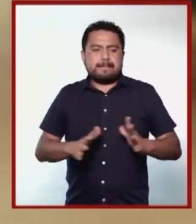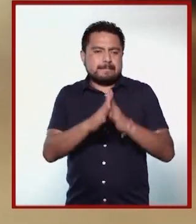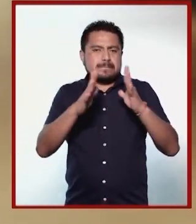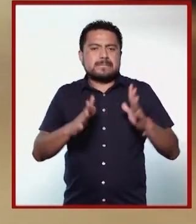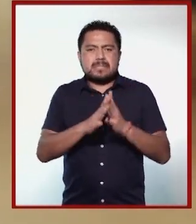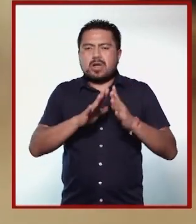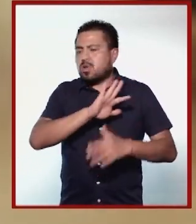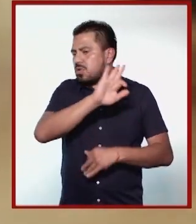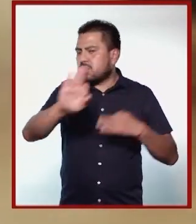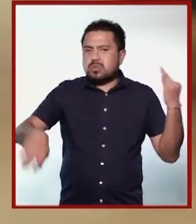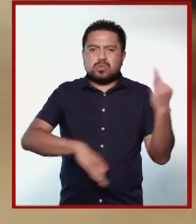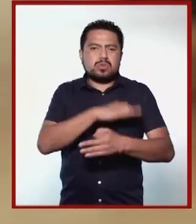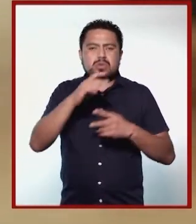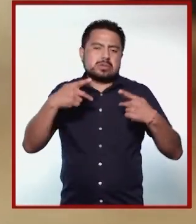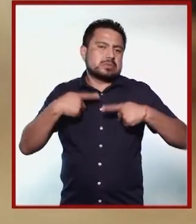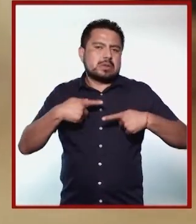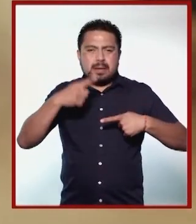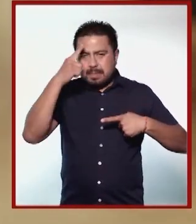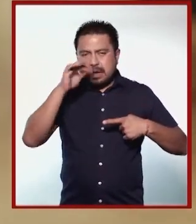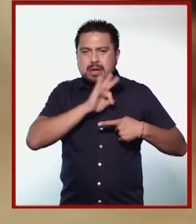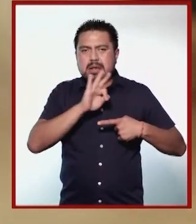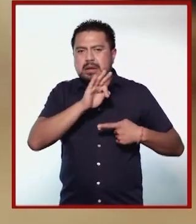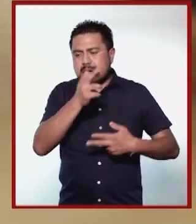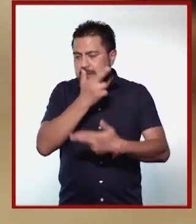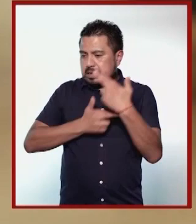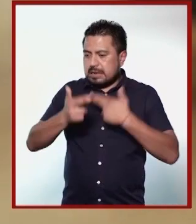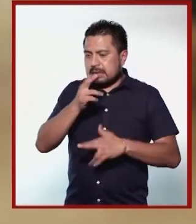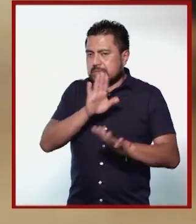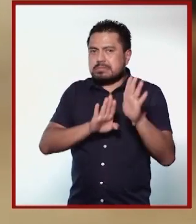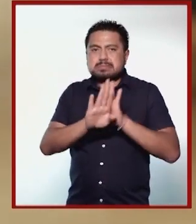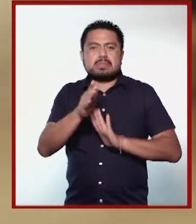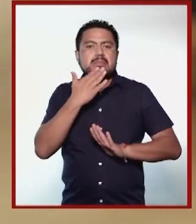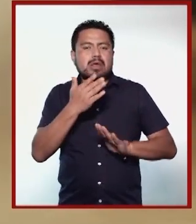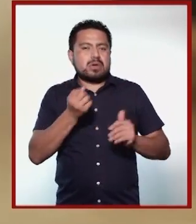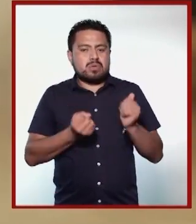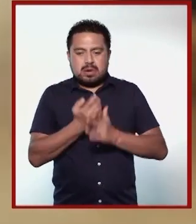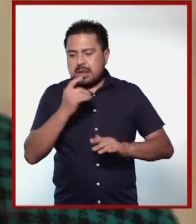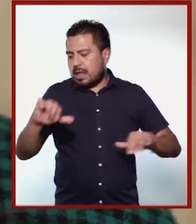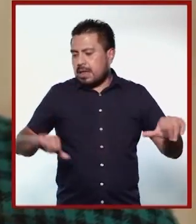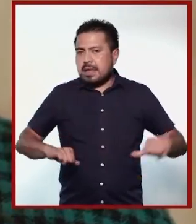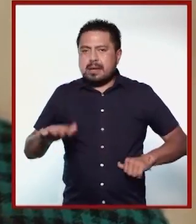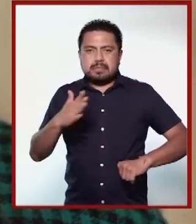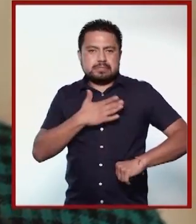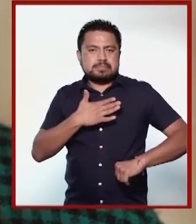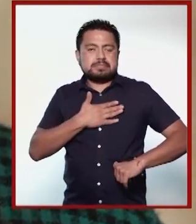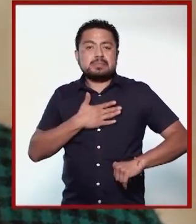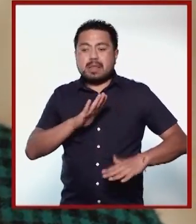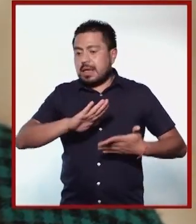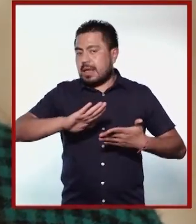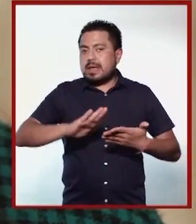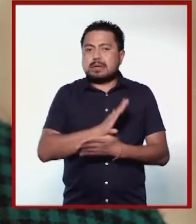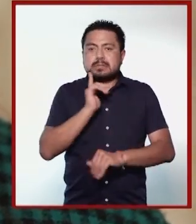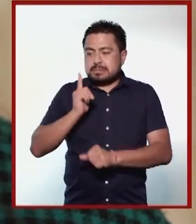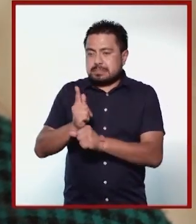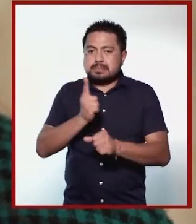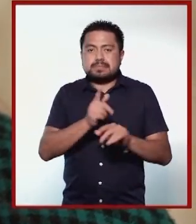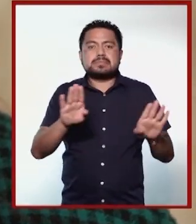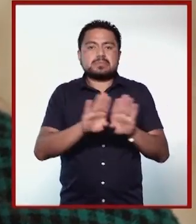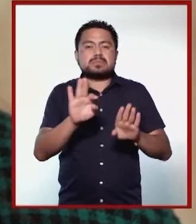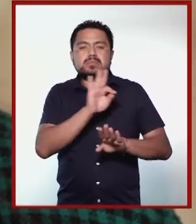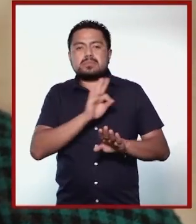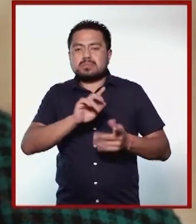participación de todas y todos para un retorno exitoso a nuestras actividades. Además, veremos cómo es que